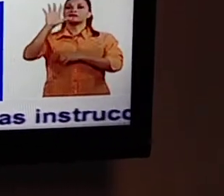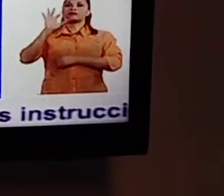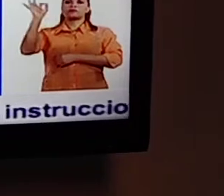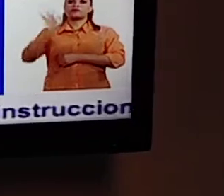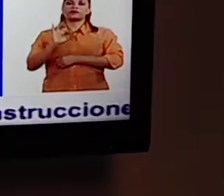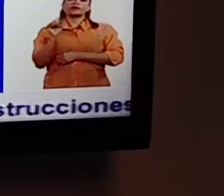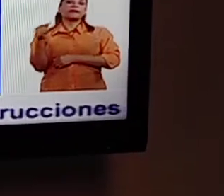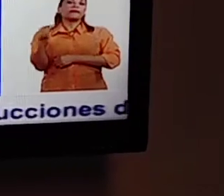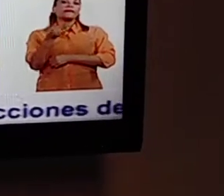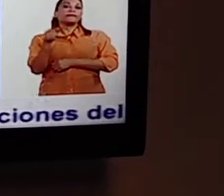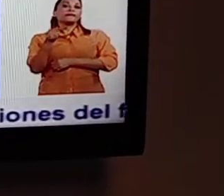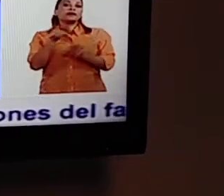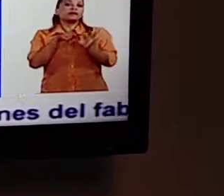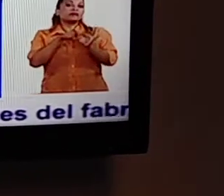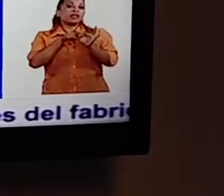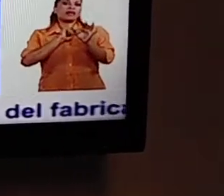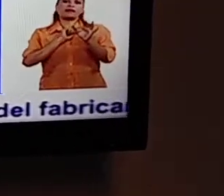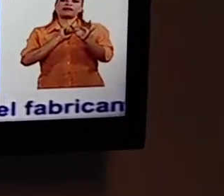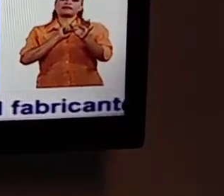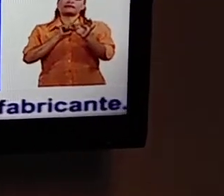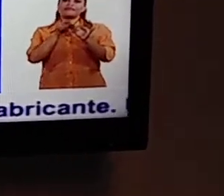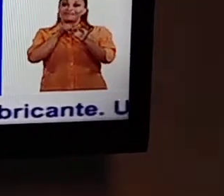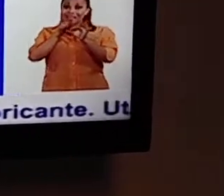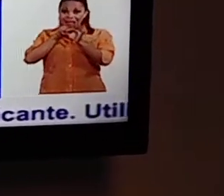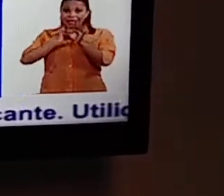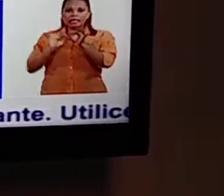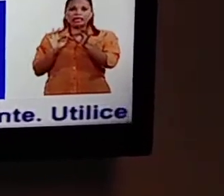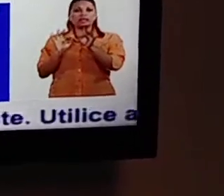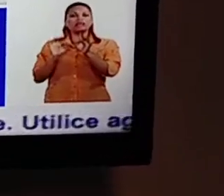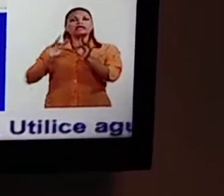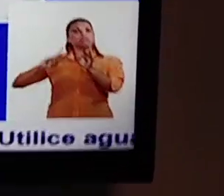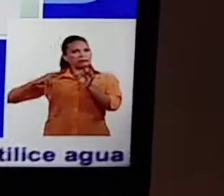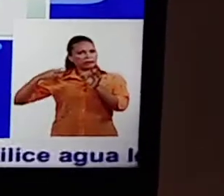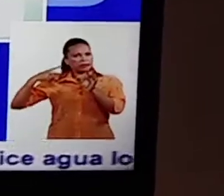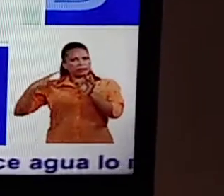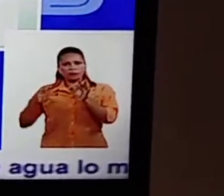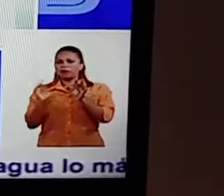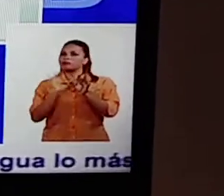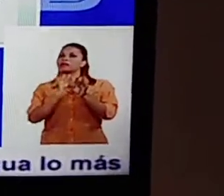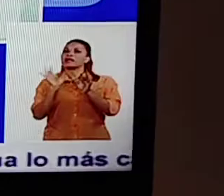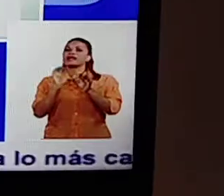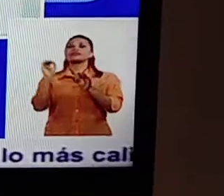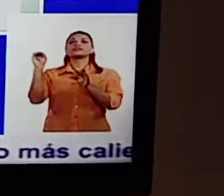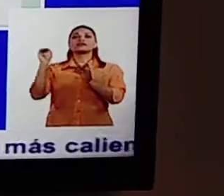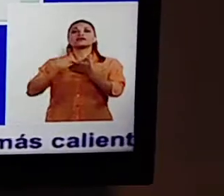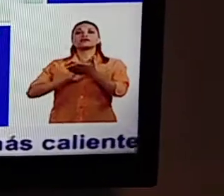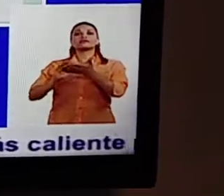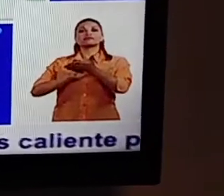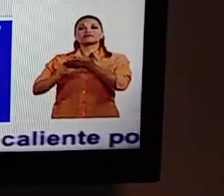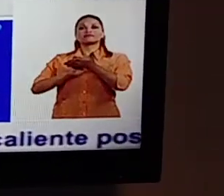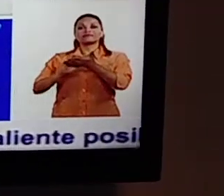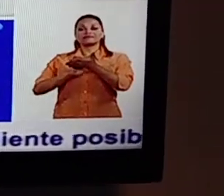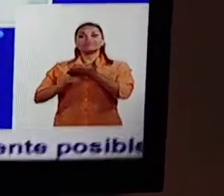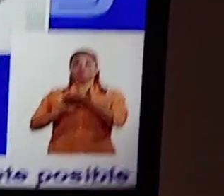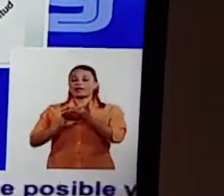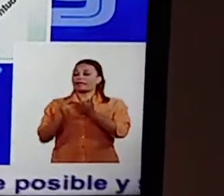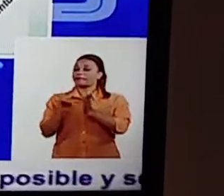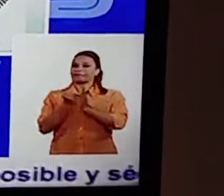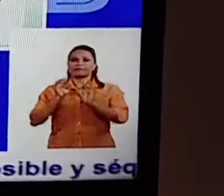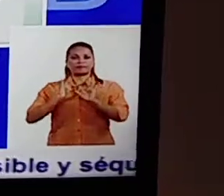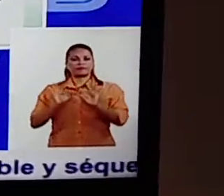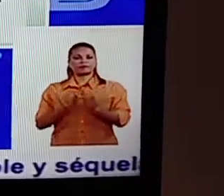el municipio especial Isla de la Juventud, que nuevamente no vuelve a confirmar o no confirma casos